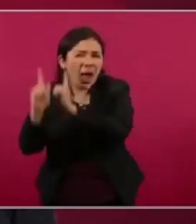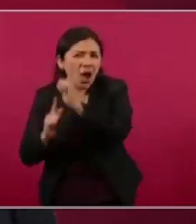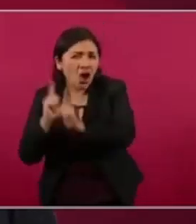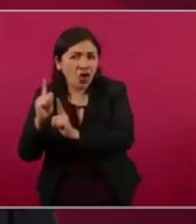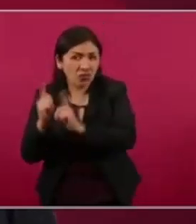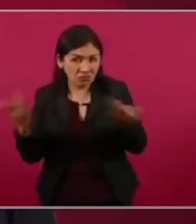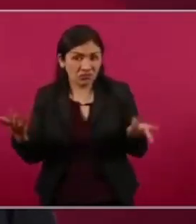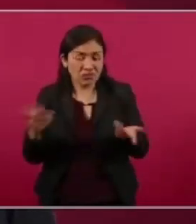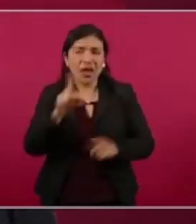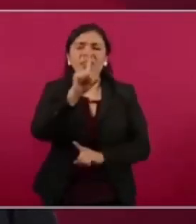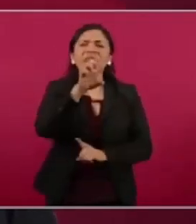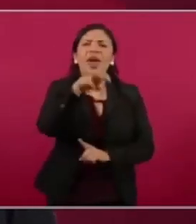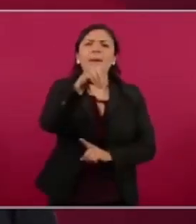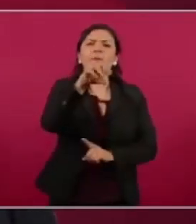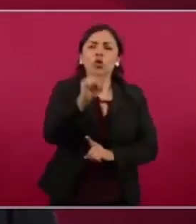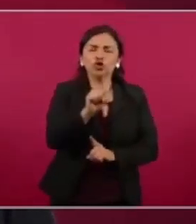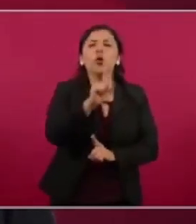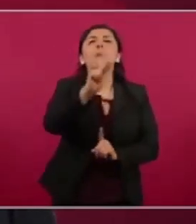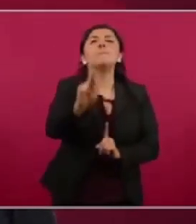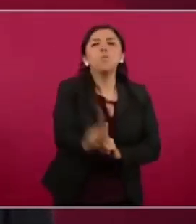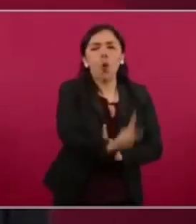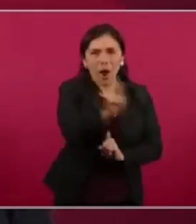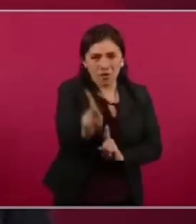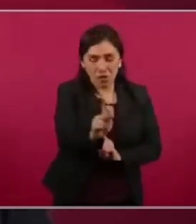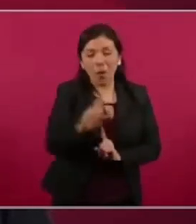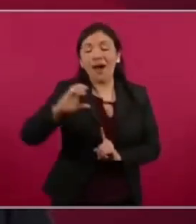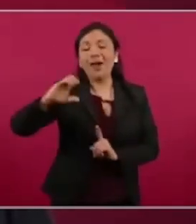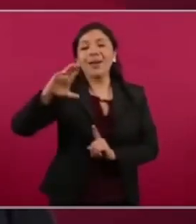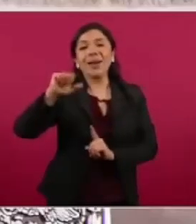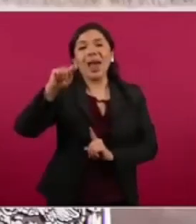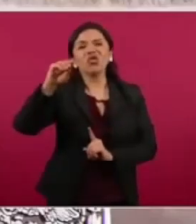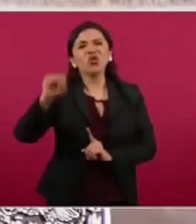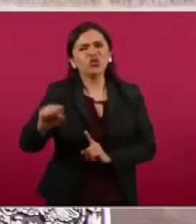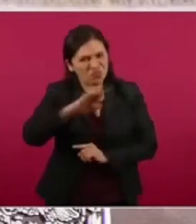Demos pueblo, kratos poder, poder del pueblo.